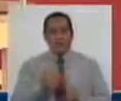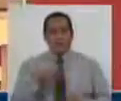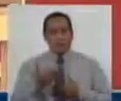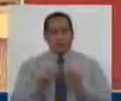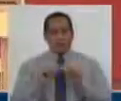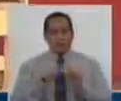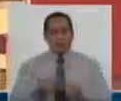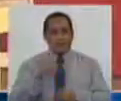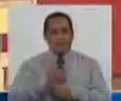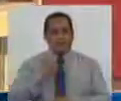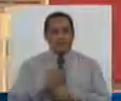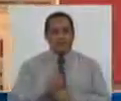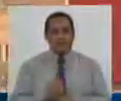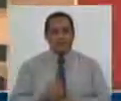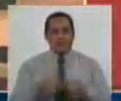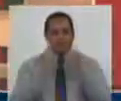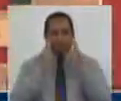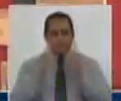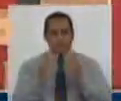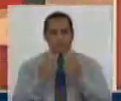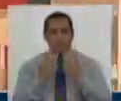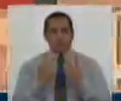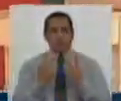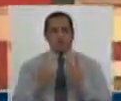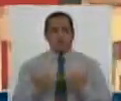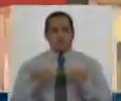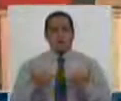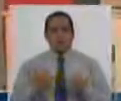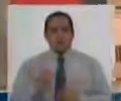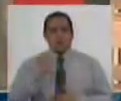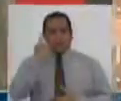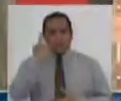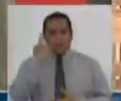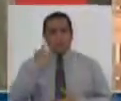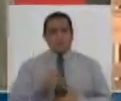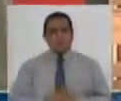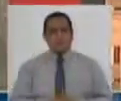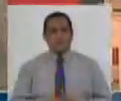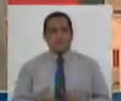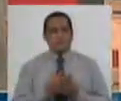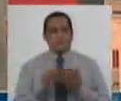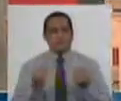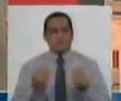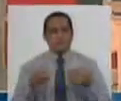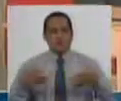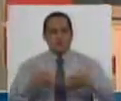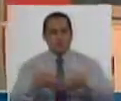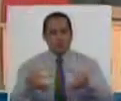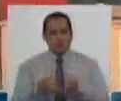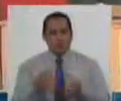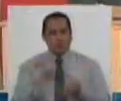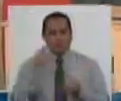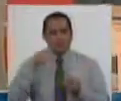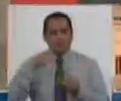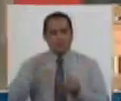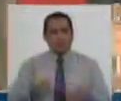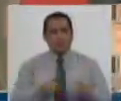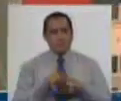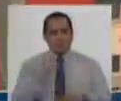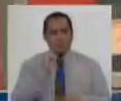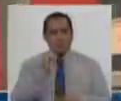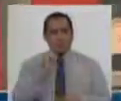continuar trabajando. Escucho y entiendo que hay un conjunto de demandas, cada